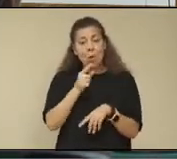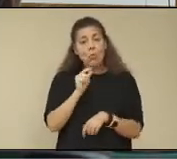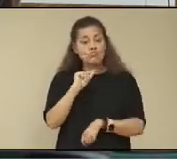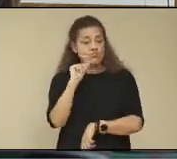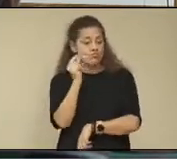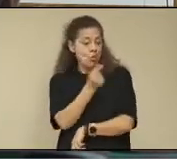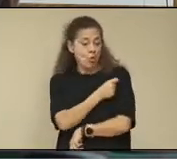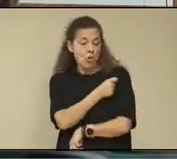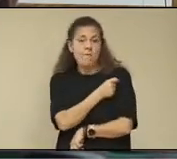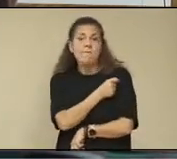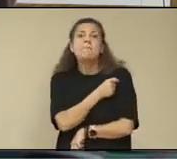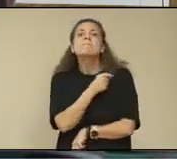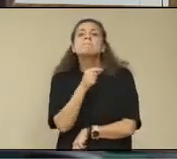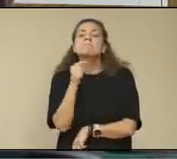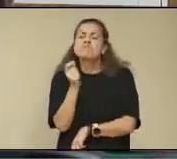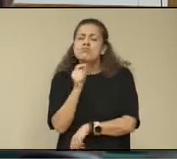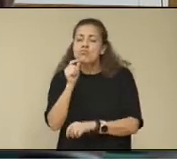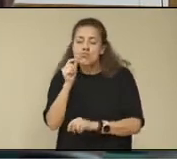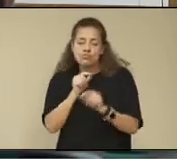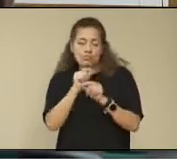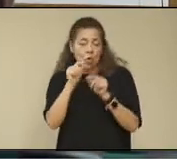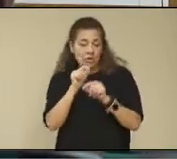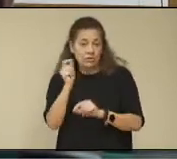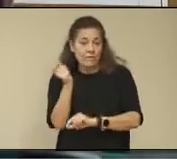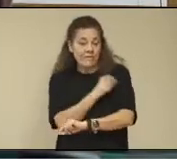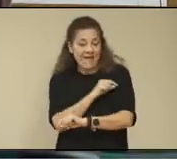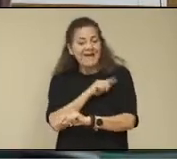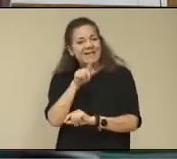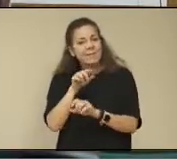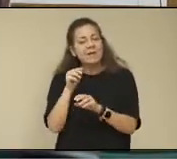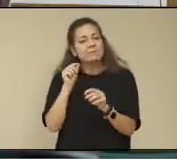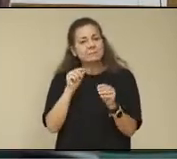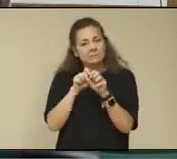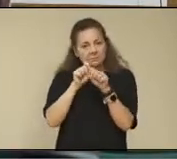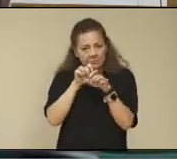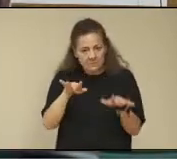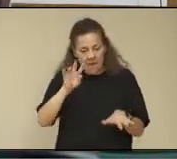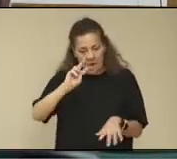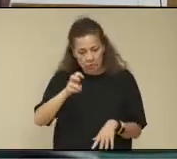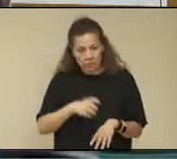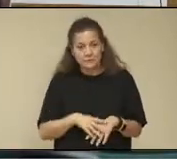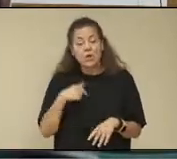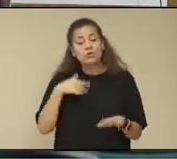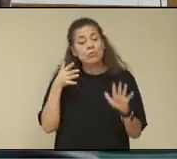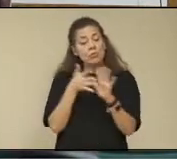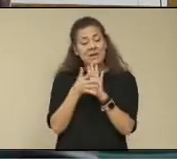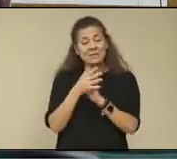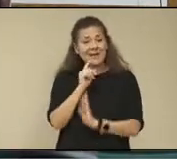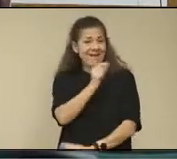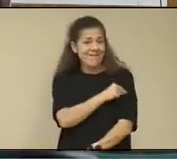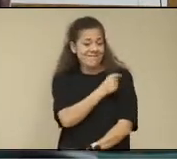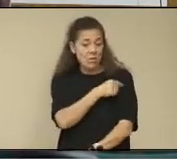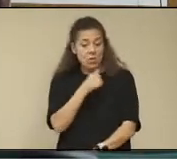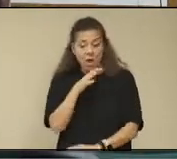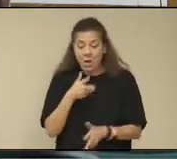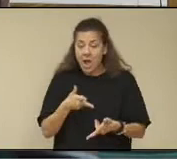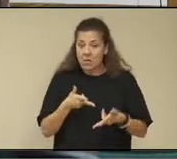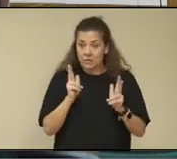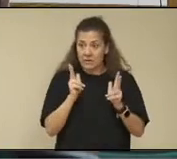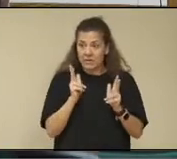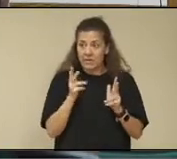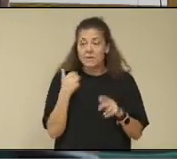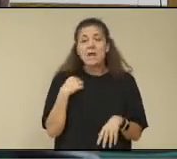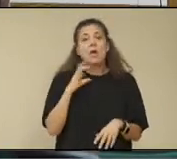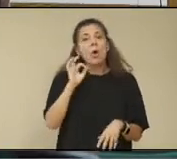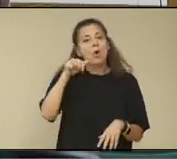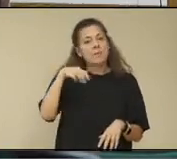venga y se lo inocule a otros. Voy a contar brevemente la vacuna que ha sido autorizada por la